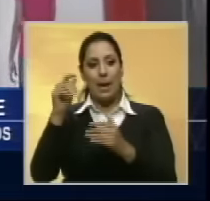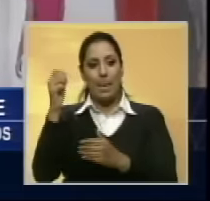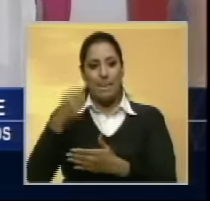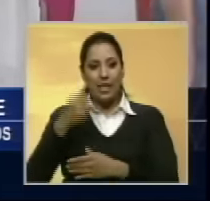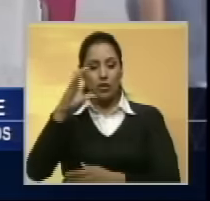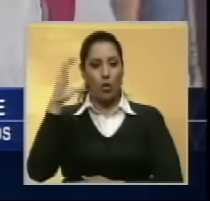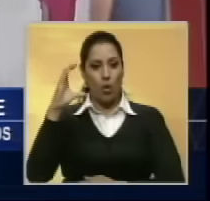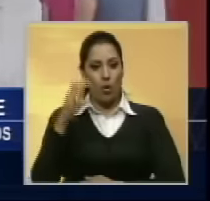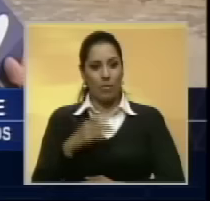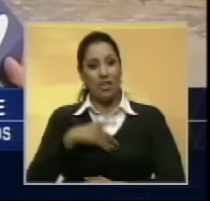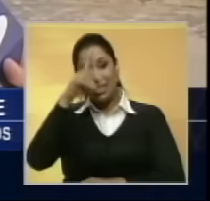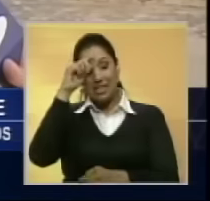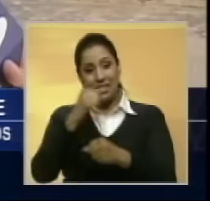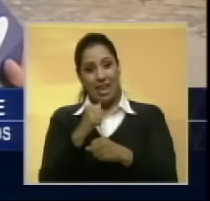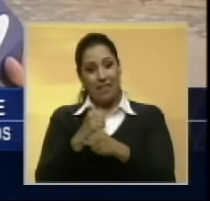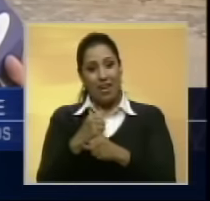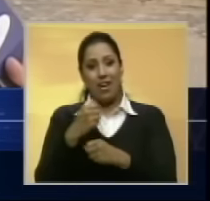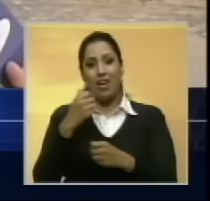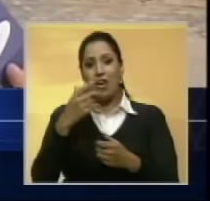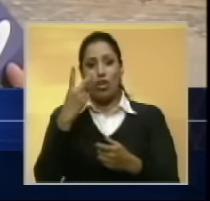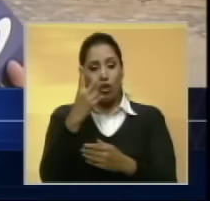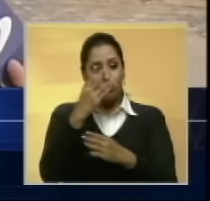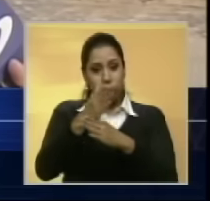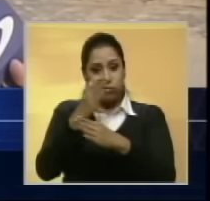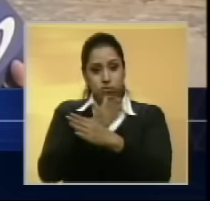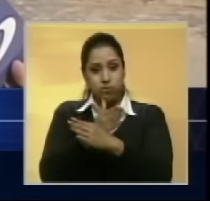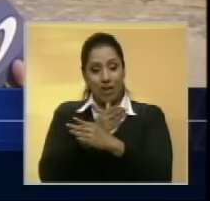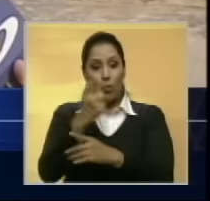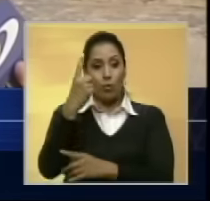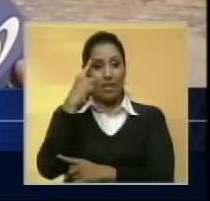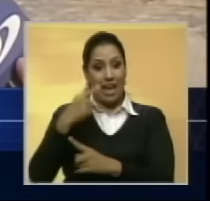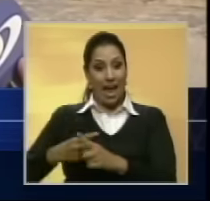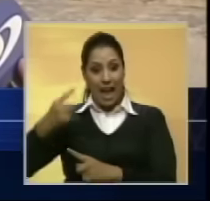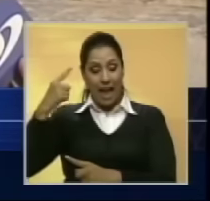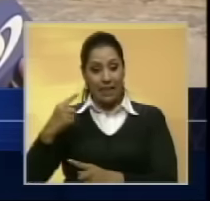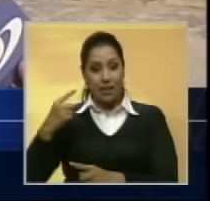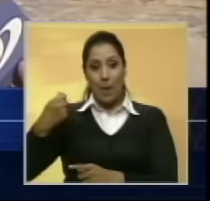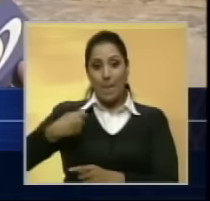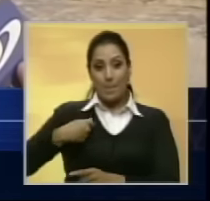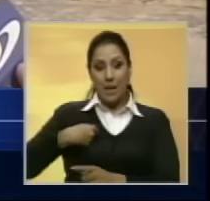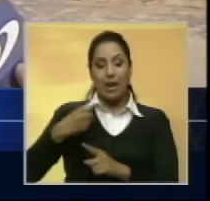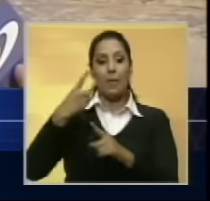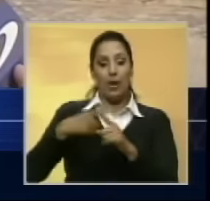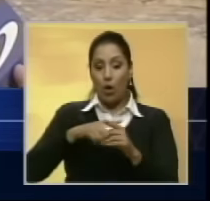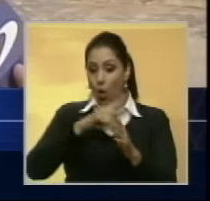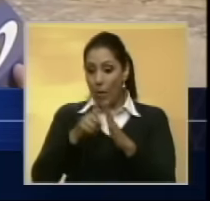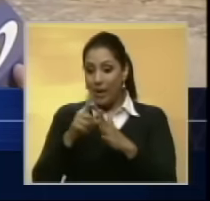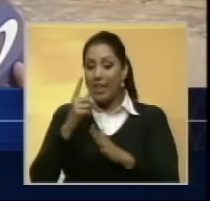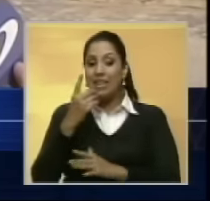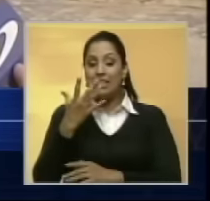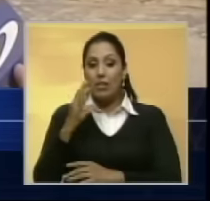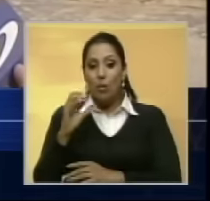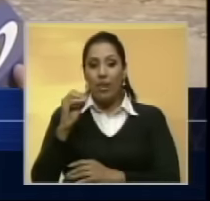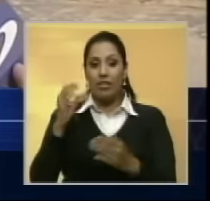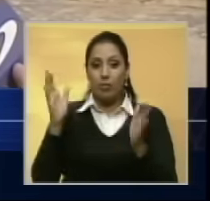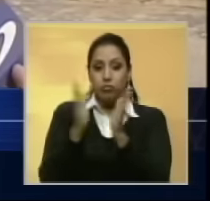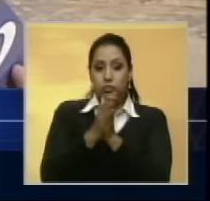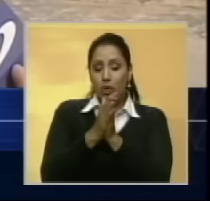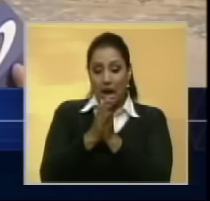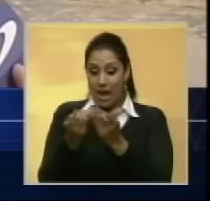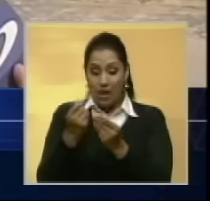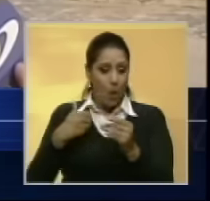colombianos. La bajamos a 100, nos la dieron en 2 partes. Un día antes que nos viniéramos nos dieron la otra parte, que eran 50 millones, y nos vinimos